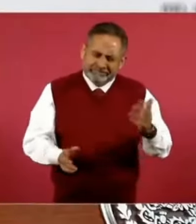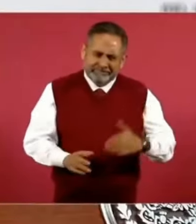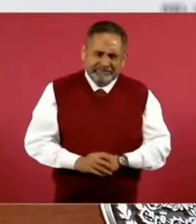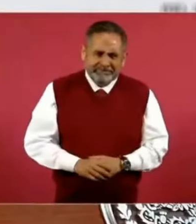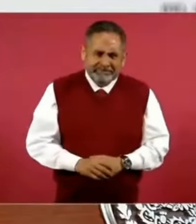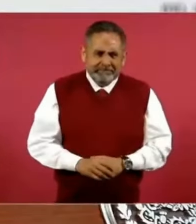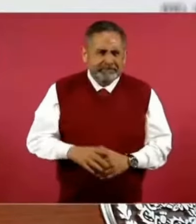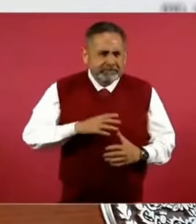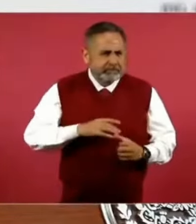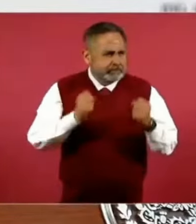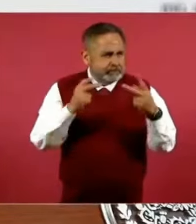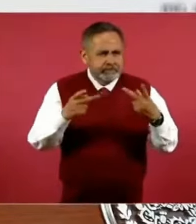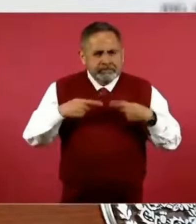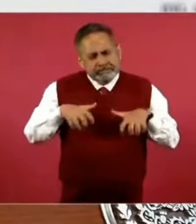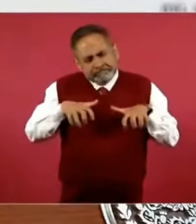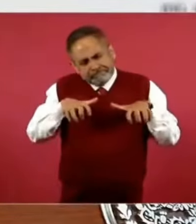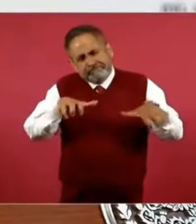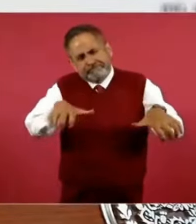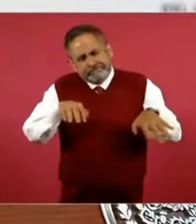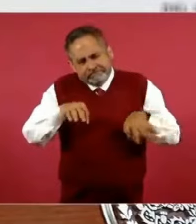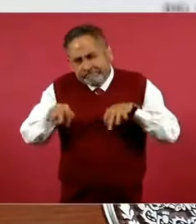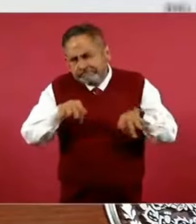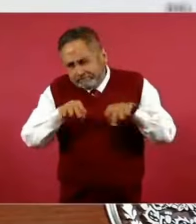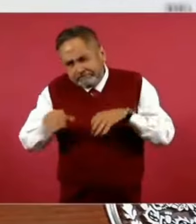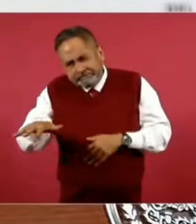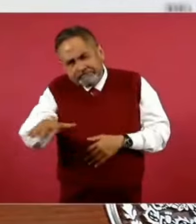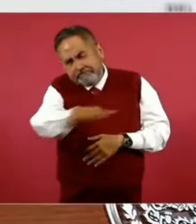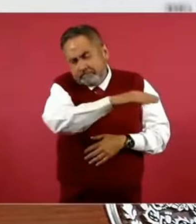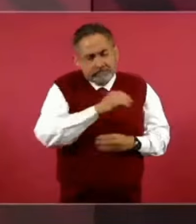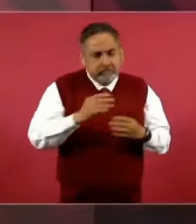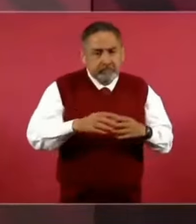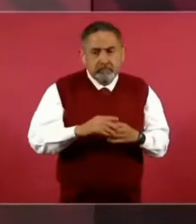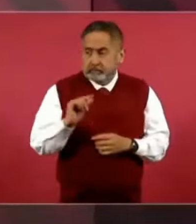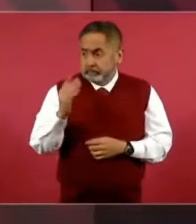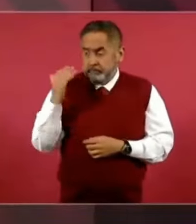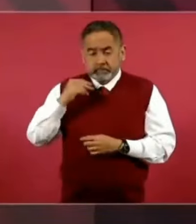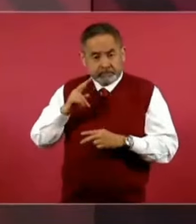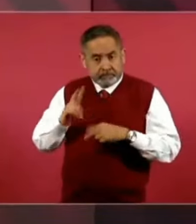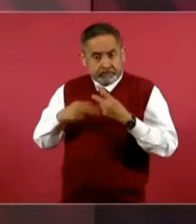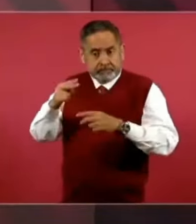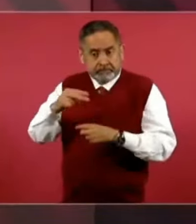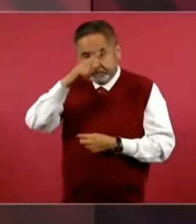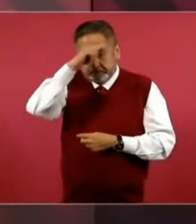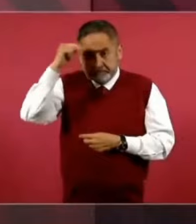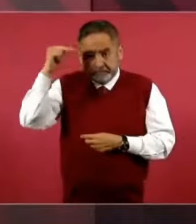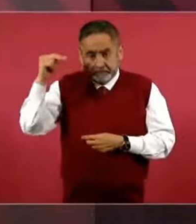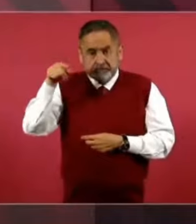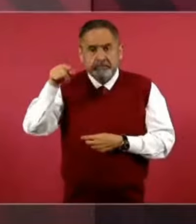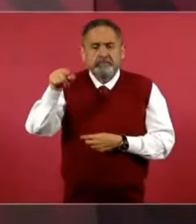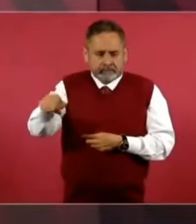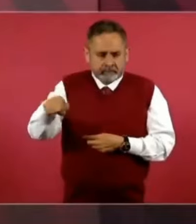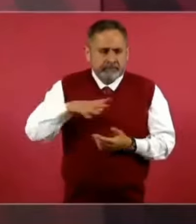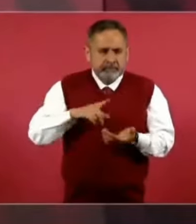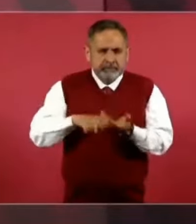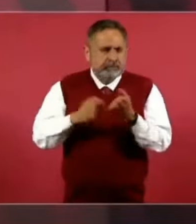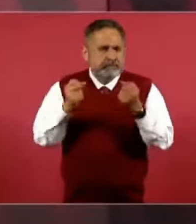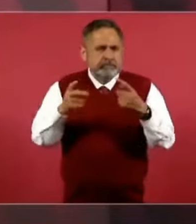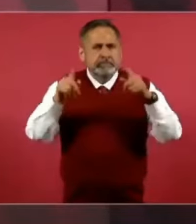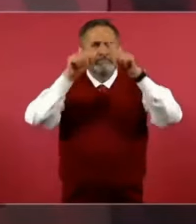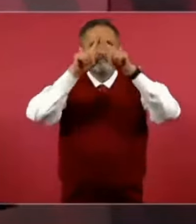hay muchos trabajadores. Ahora estuve en Nayarit y habían unos con unas